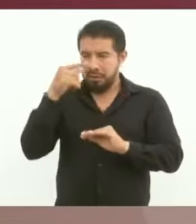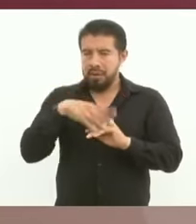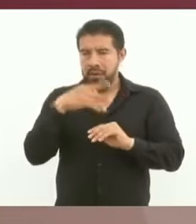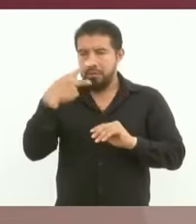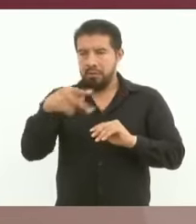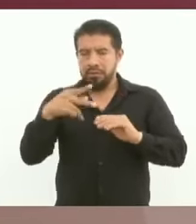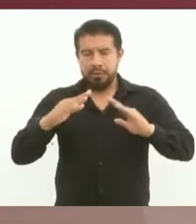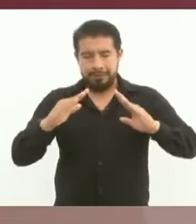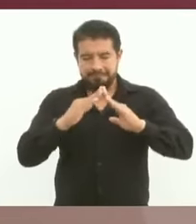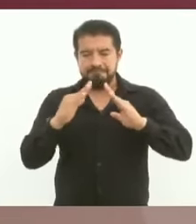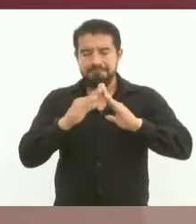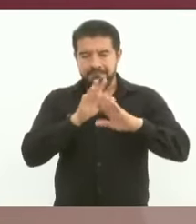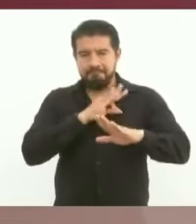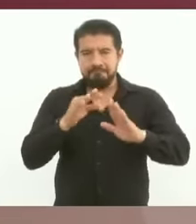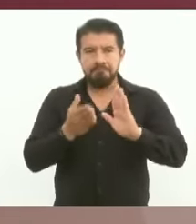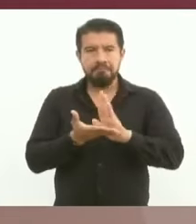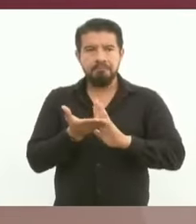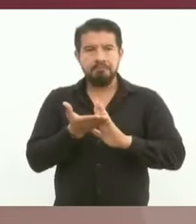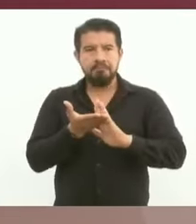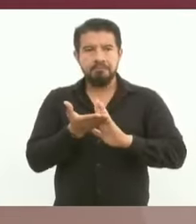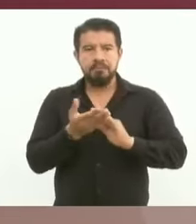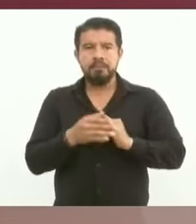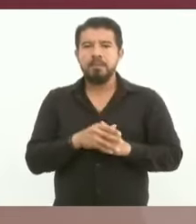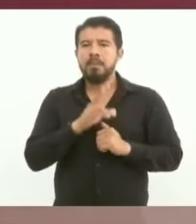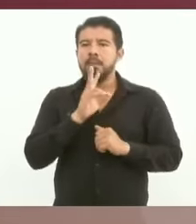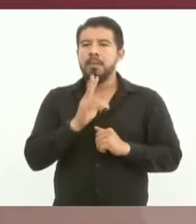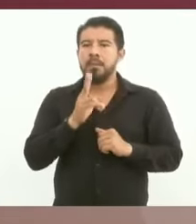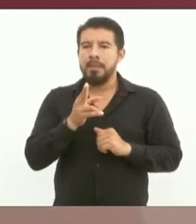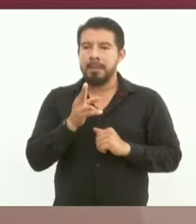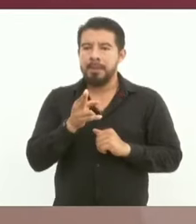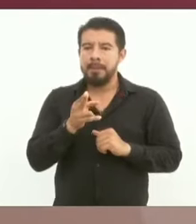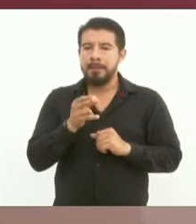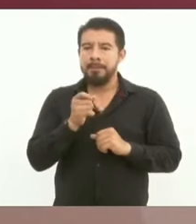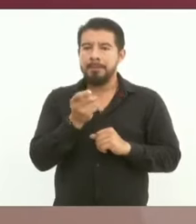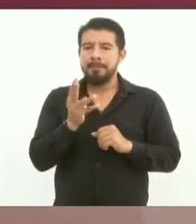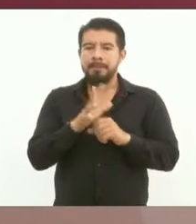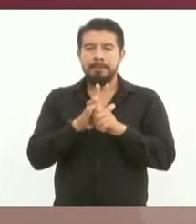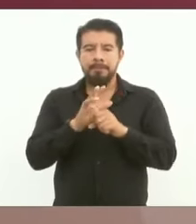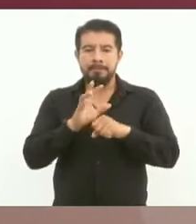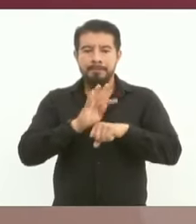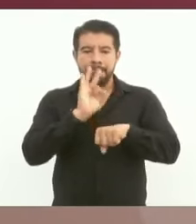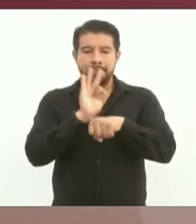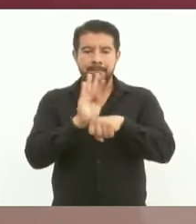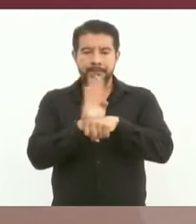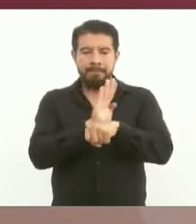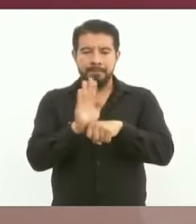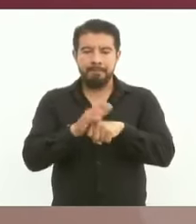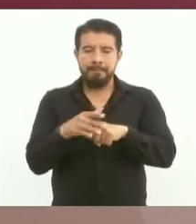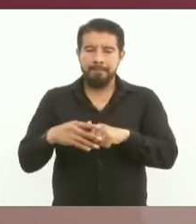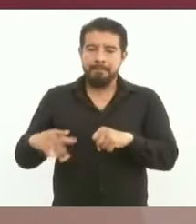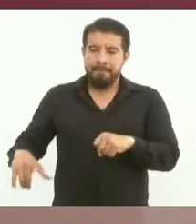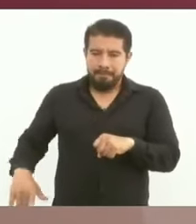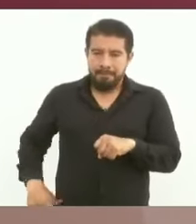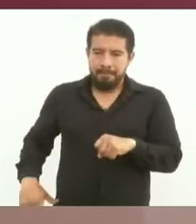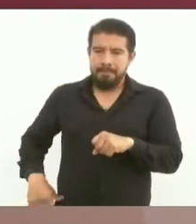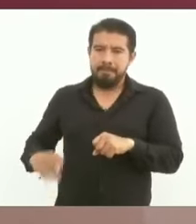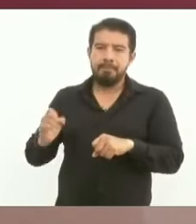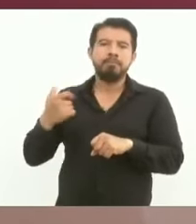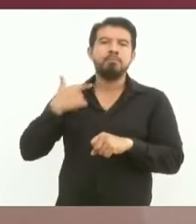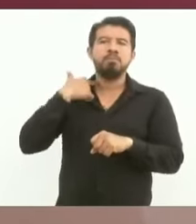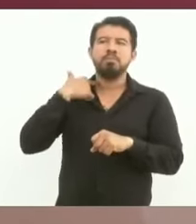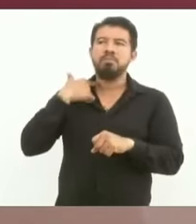viviendas. También se aprobó esto en beneficio de los trabajadores, porque los gobiernos anteriores, que